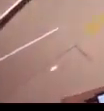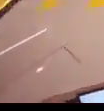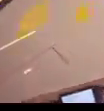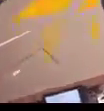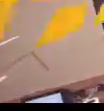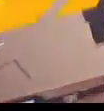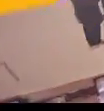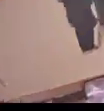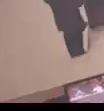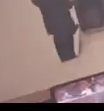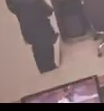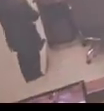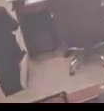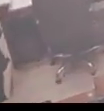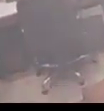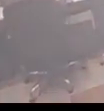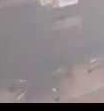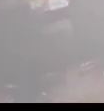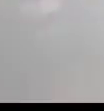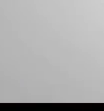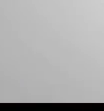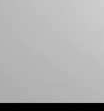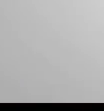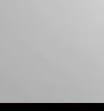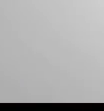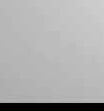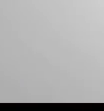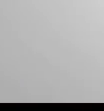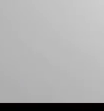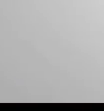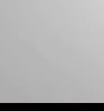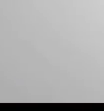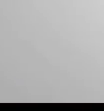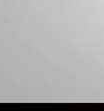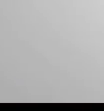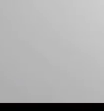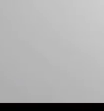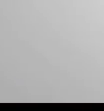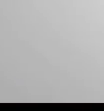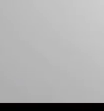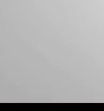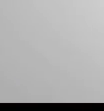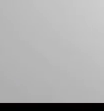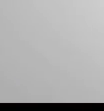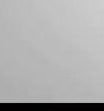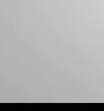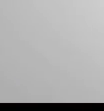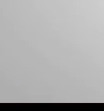Asamblea Nacional, contigo de ley.